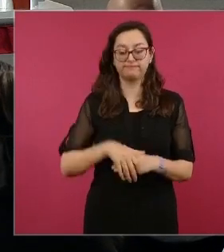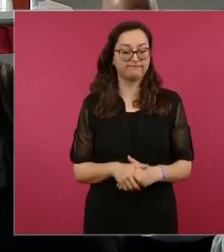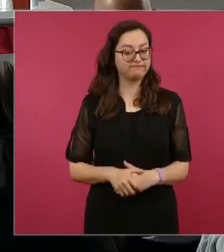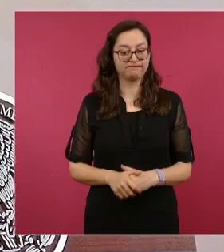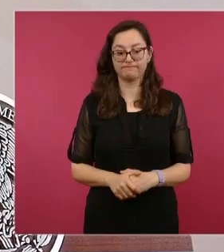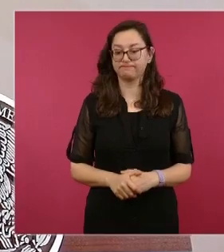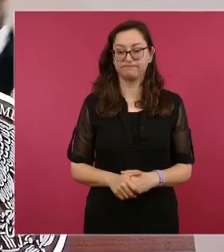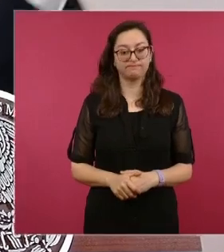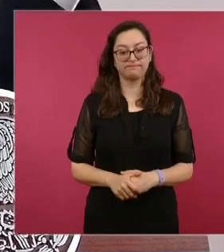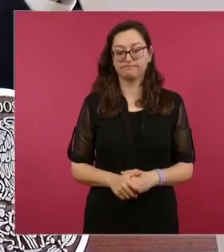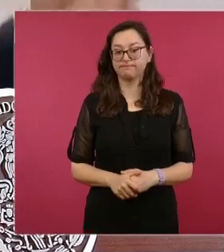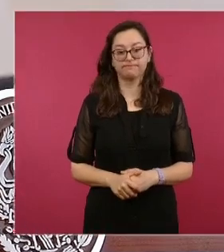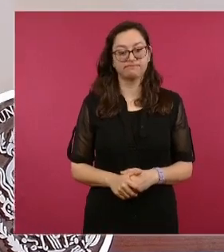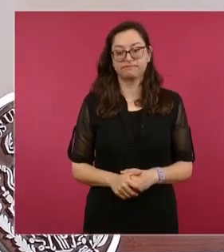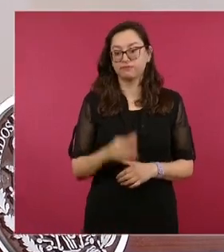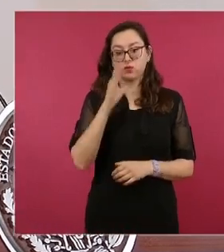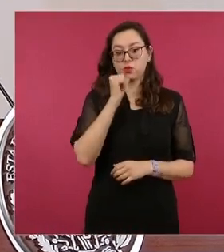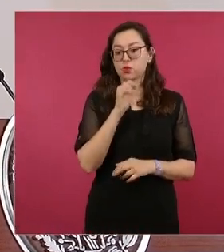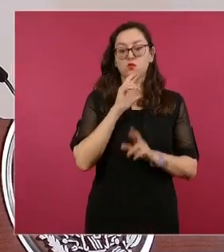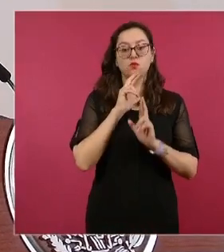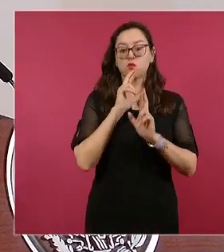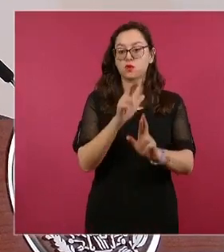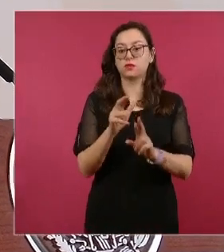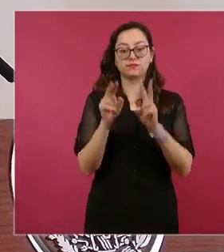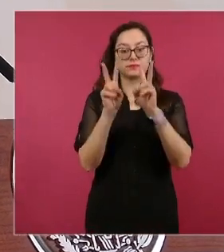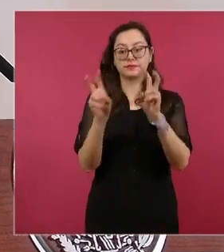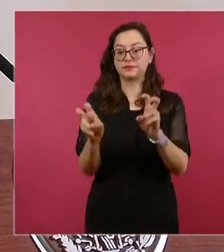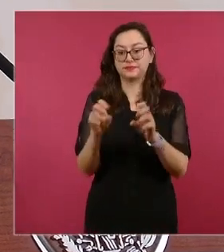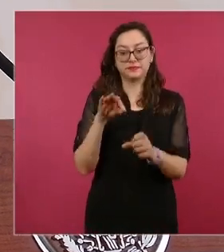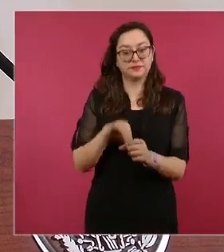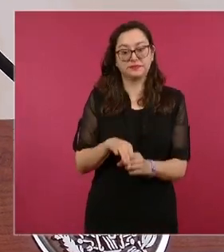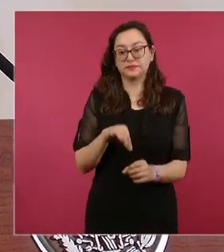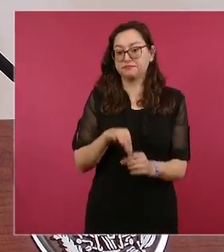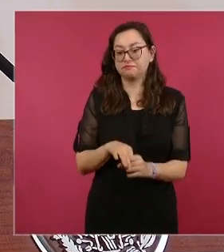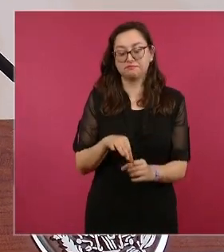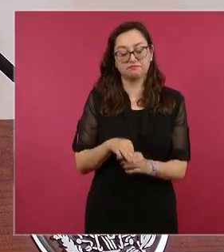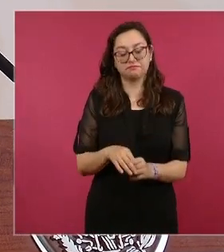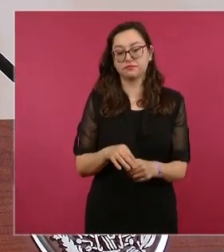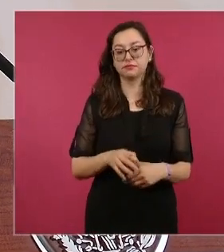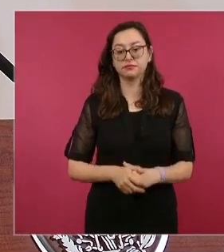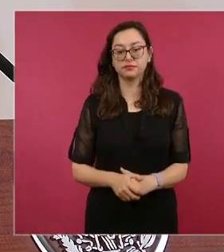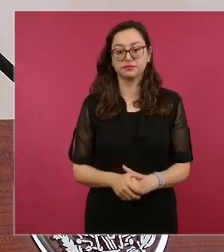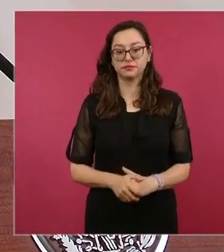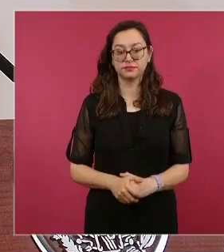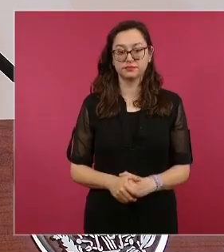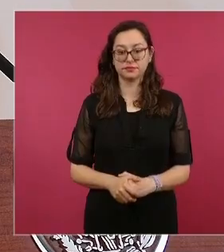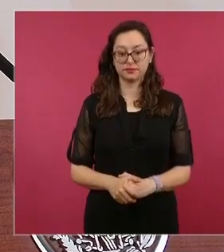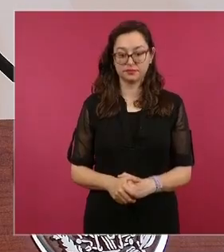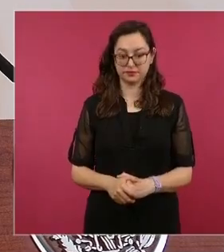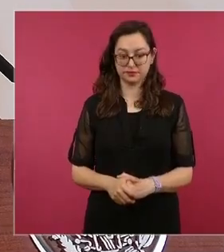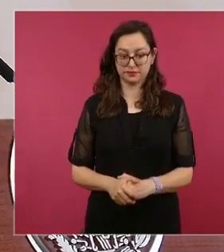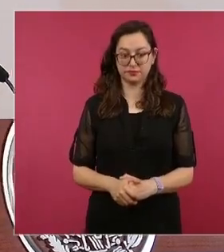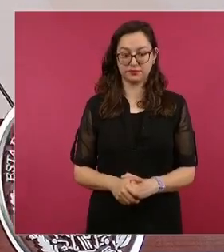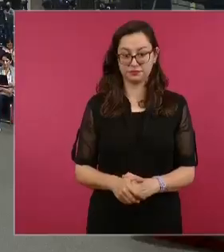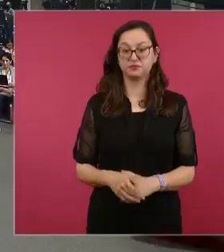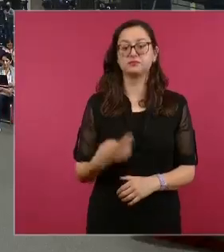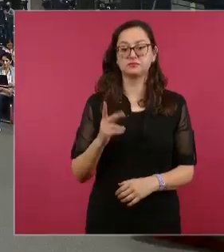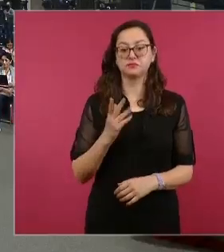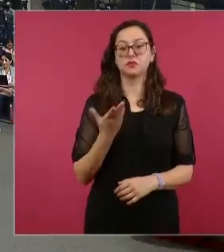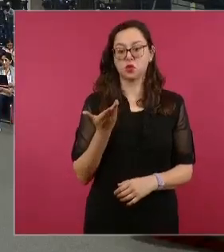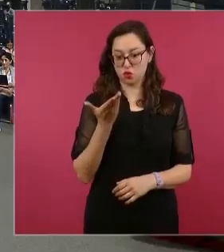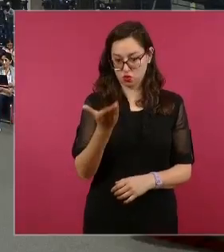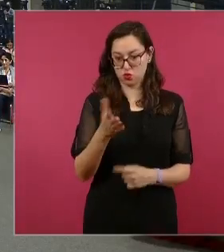no me puedo meter en eso porque es un asunto electoral, pero ya lo